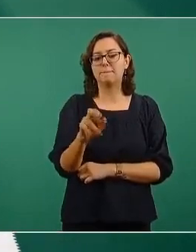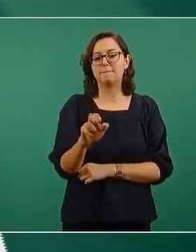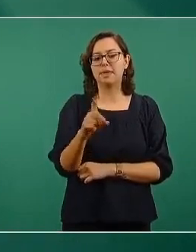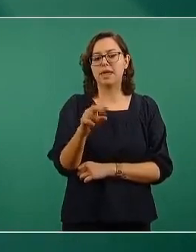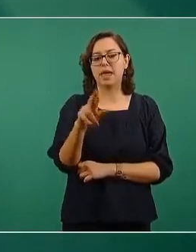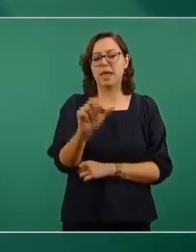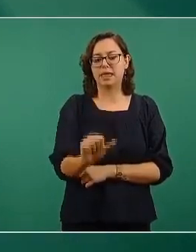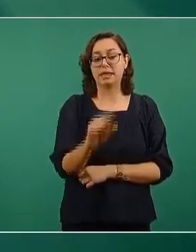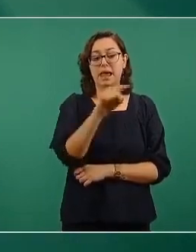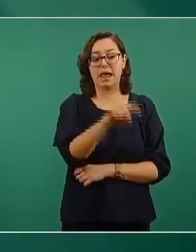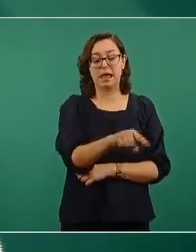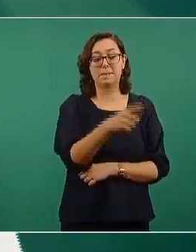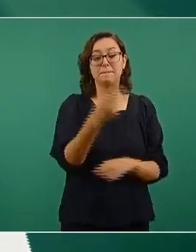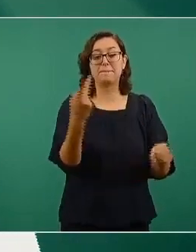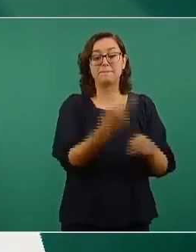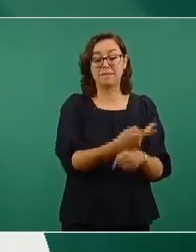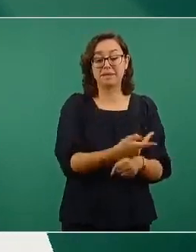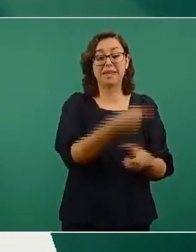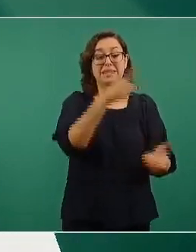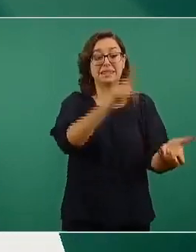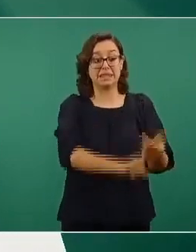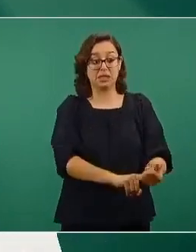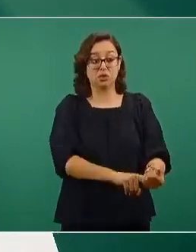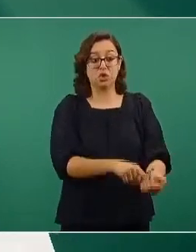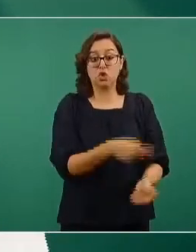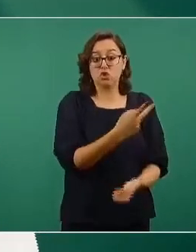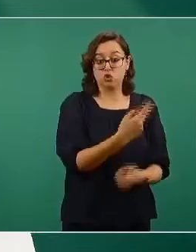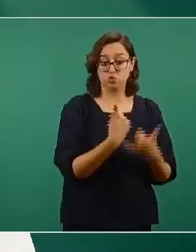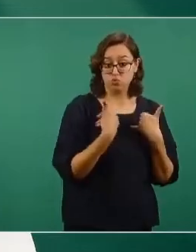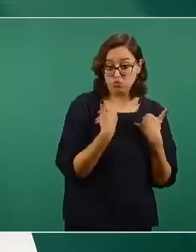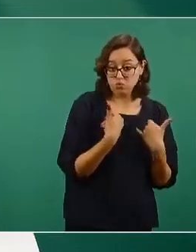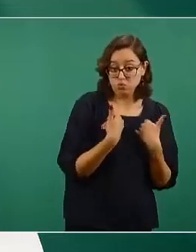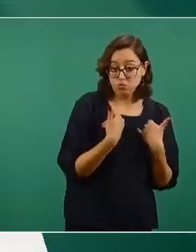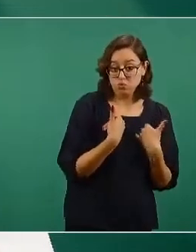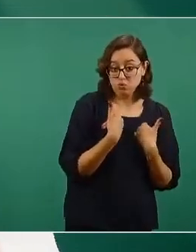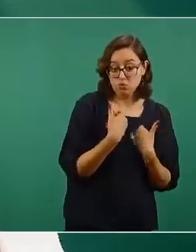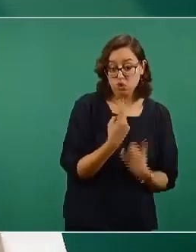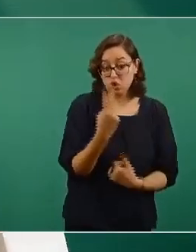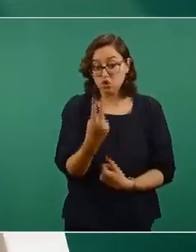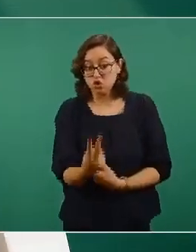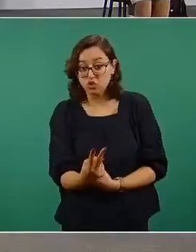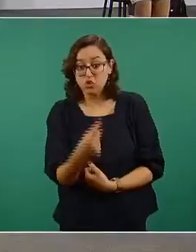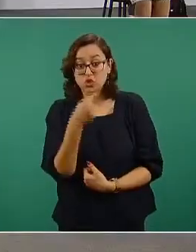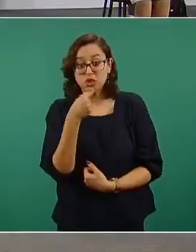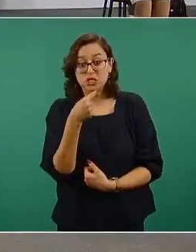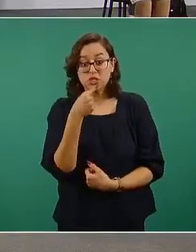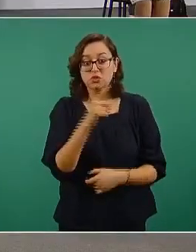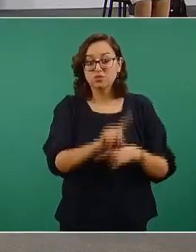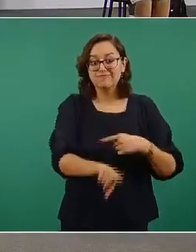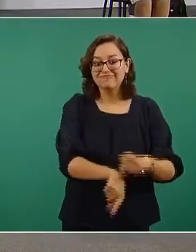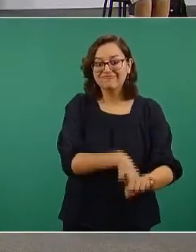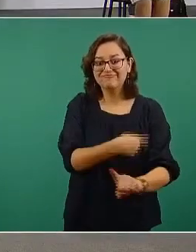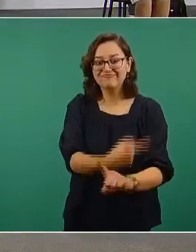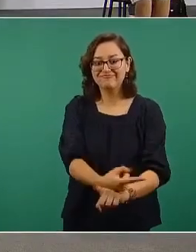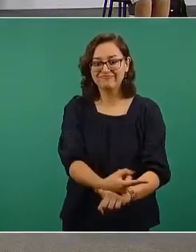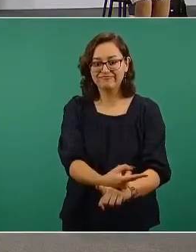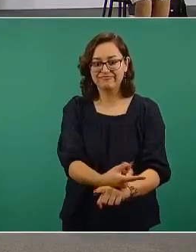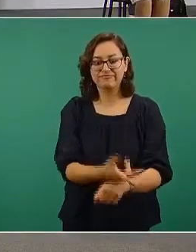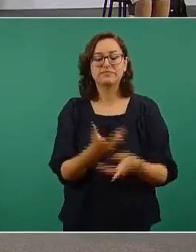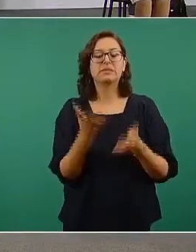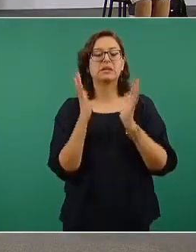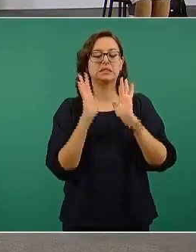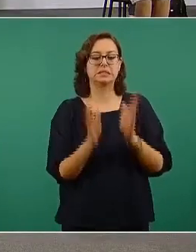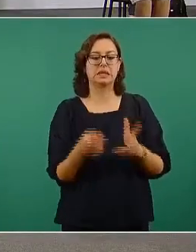violación equiparada de 2 adolescentes en contra de 2 menores de edad, ya está en la situación jurídica,